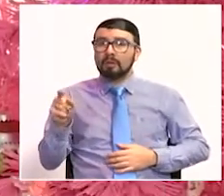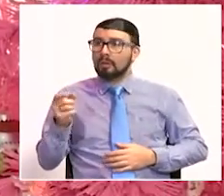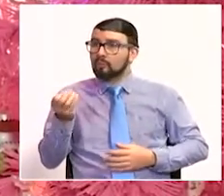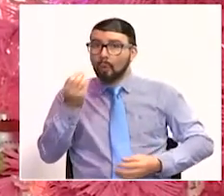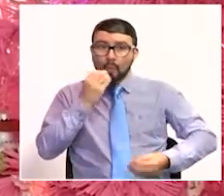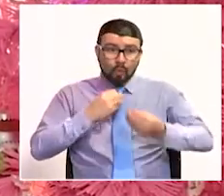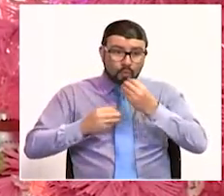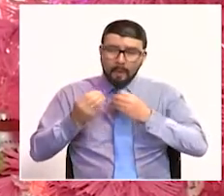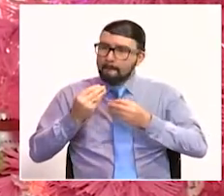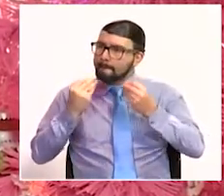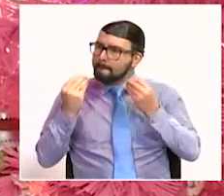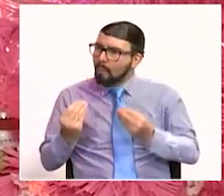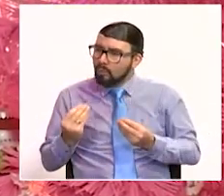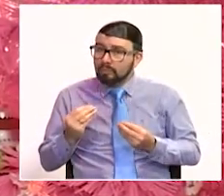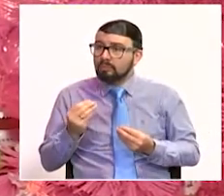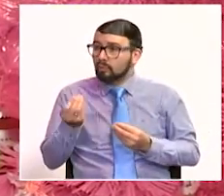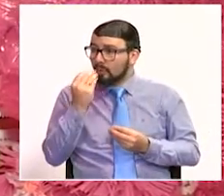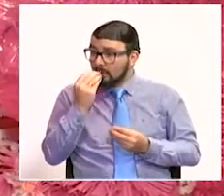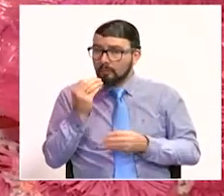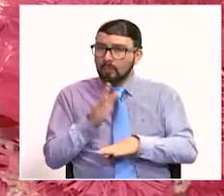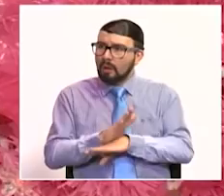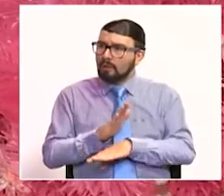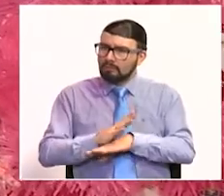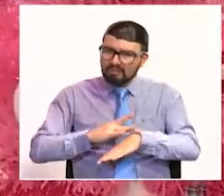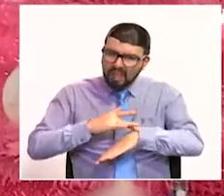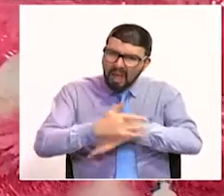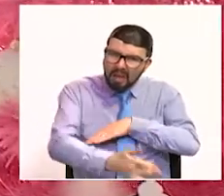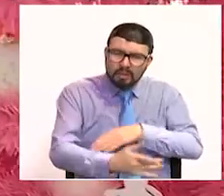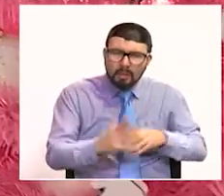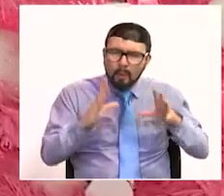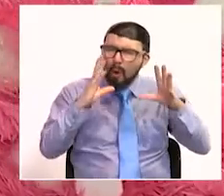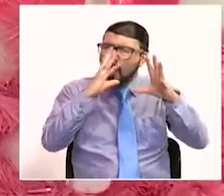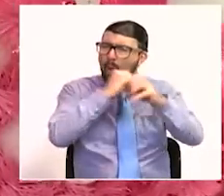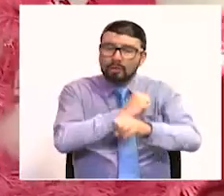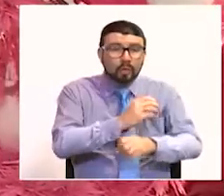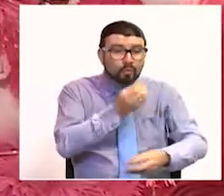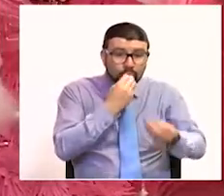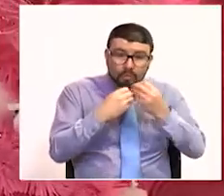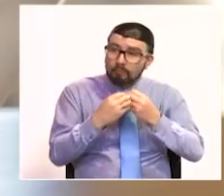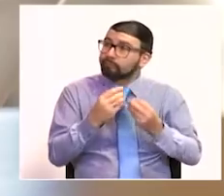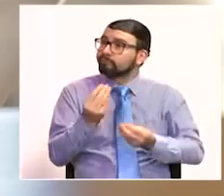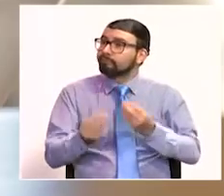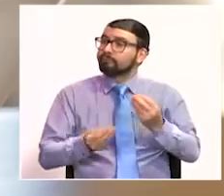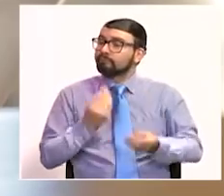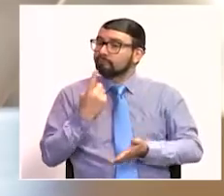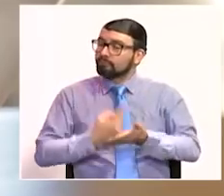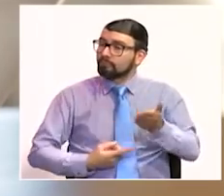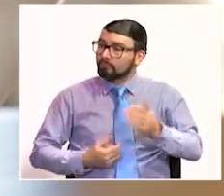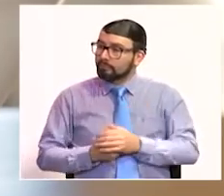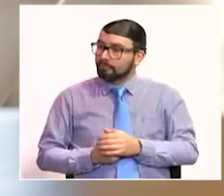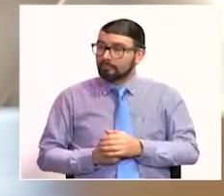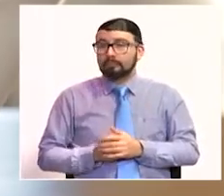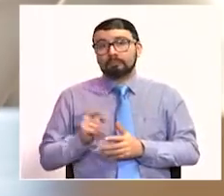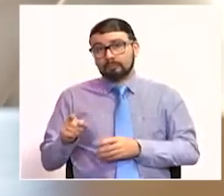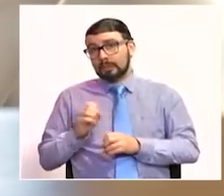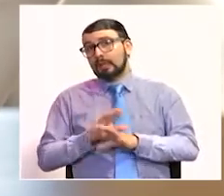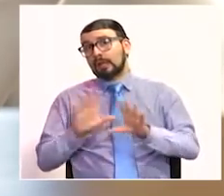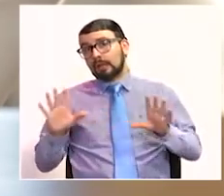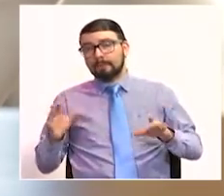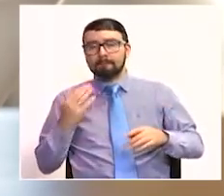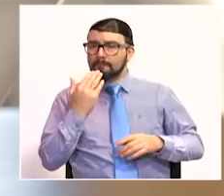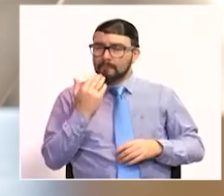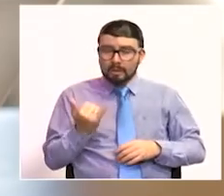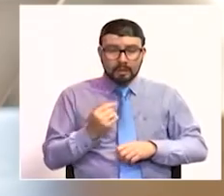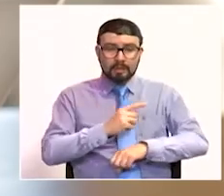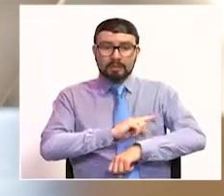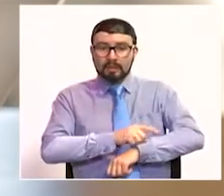cantidades de alimento muy tarde. Acabas de tocar ese tema, hijo. Porque es que se altera el reloj biológico, entonces si es que